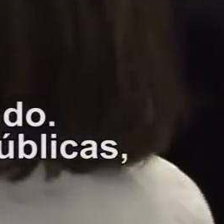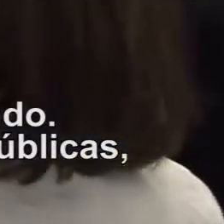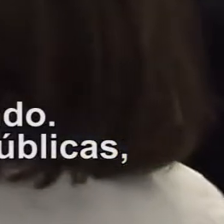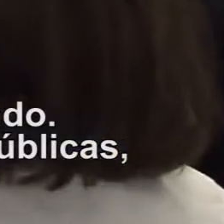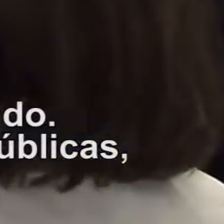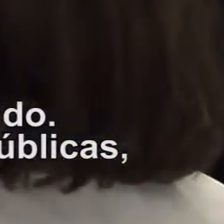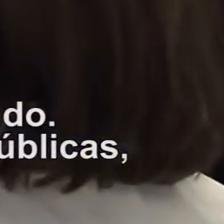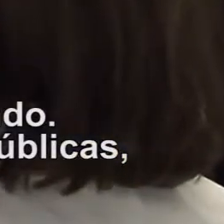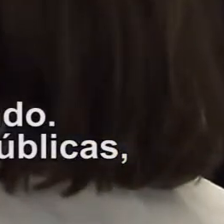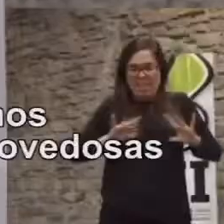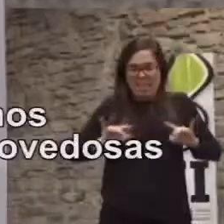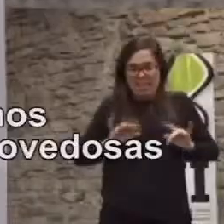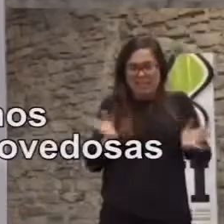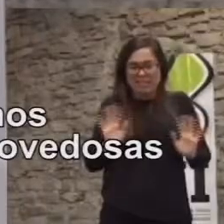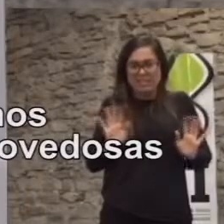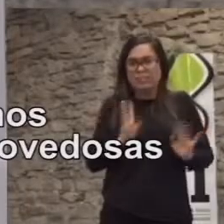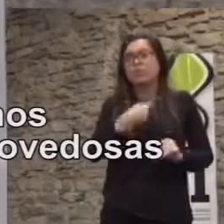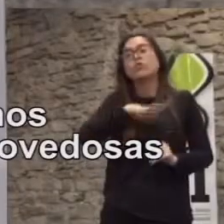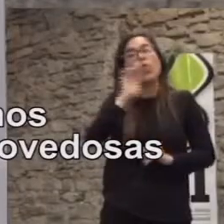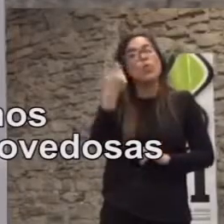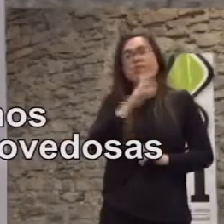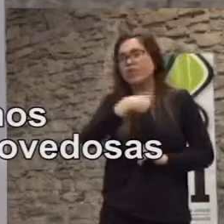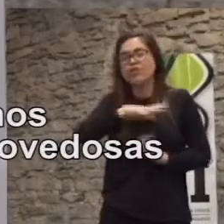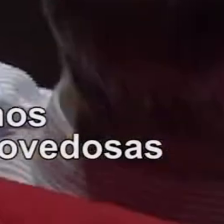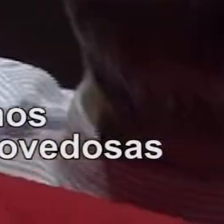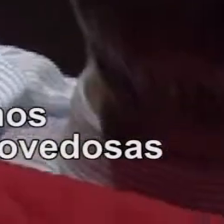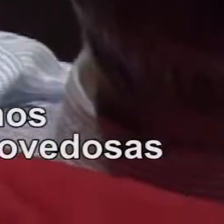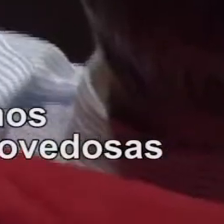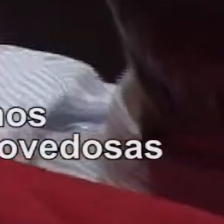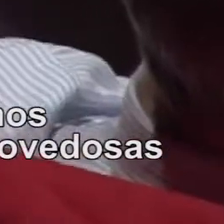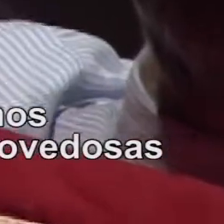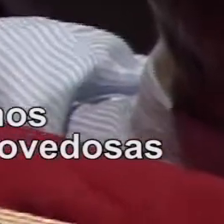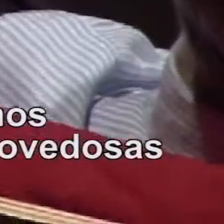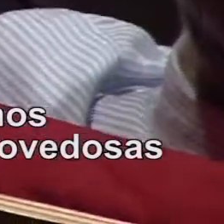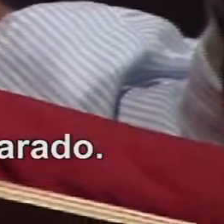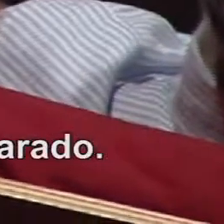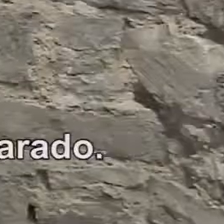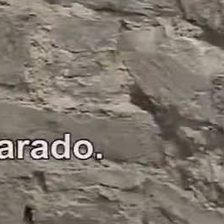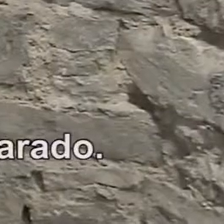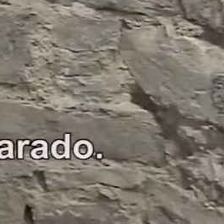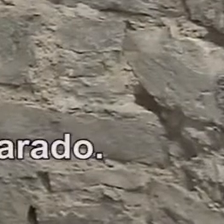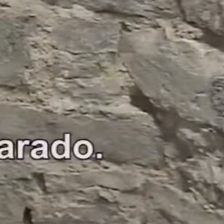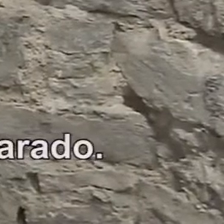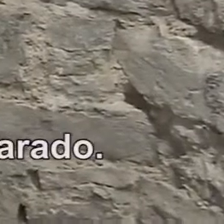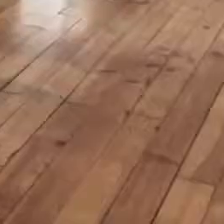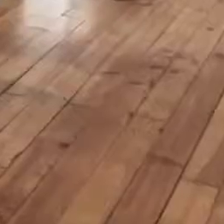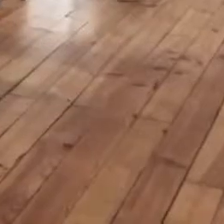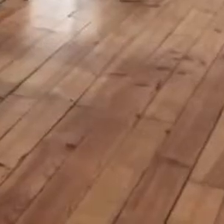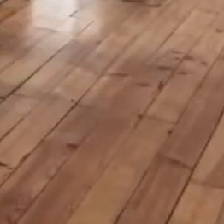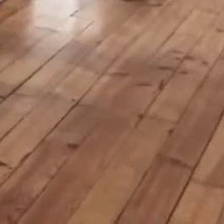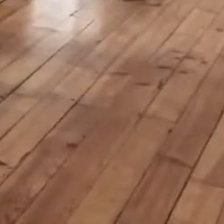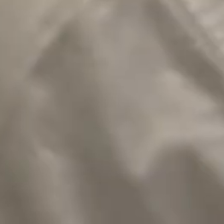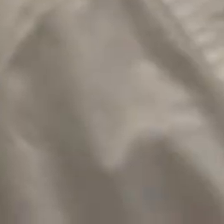sociales, instituciones públicas, empresas y sociedad civil nos juntamos, podemos generar cuestiones mucho más novedosas y creativas que si lo hiciéramos por separado.